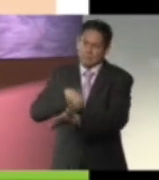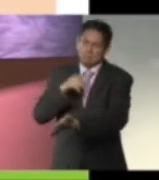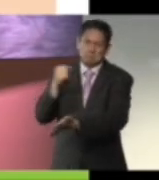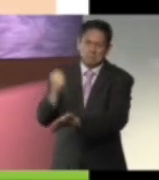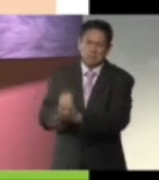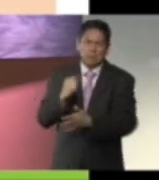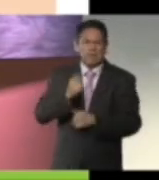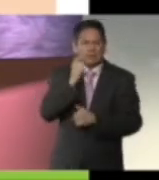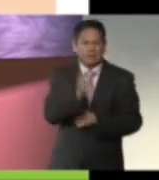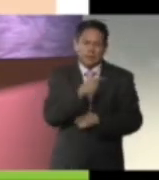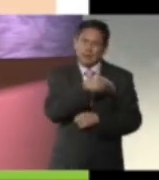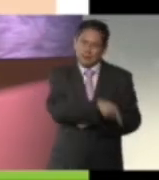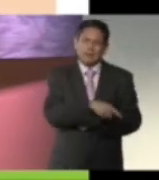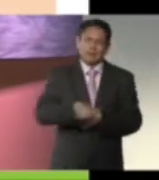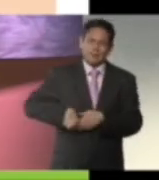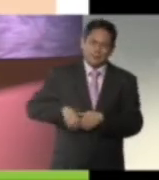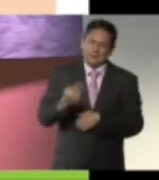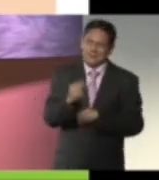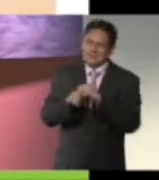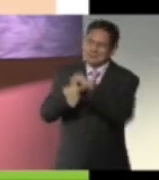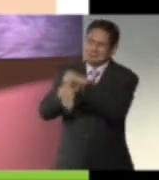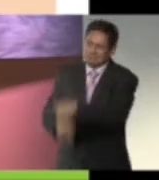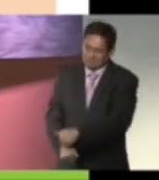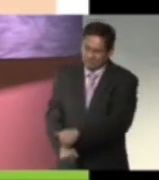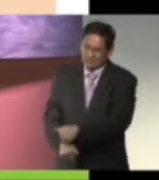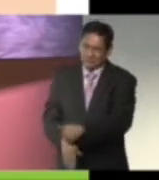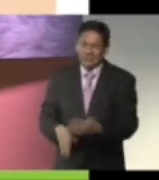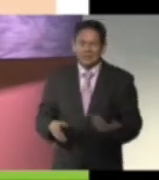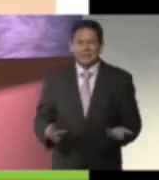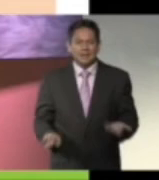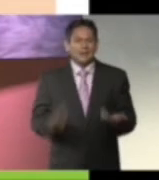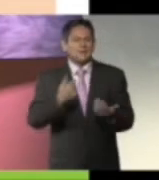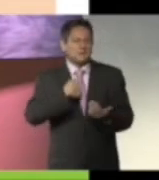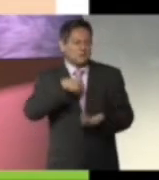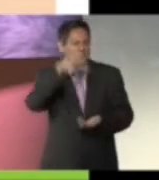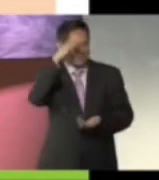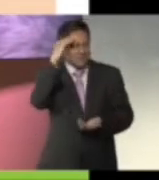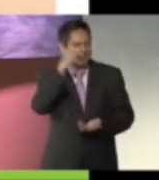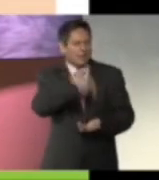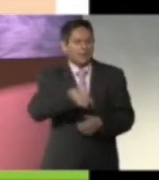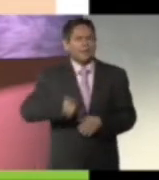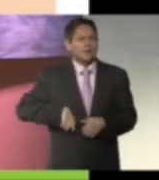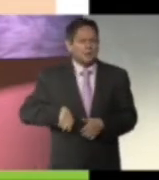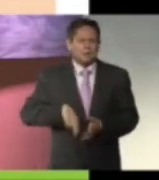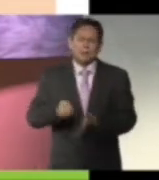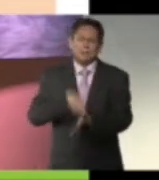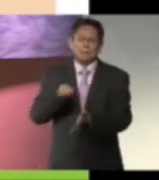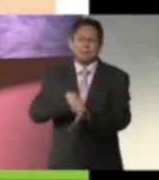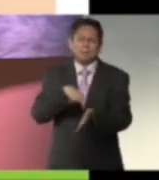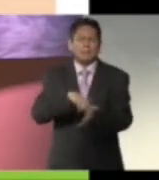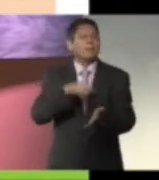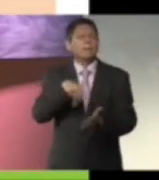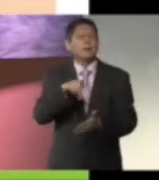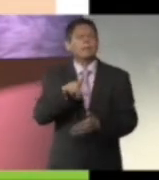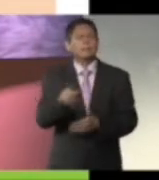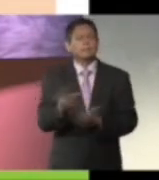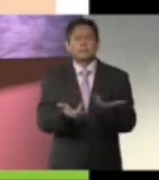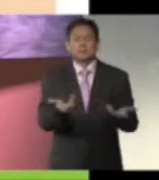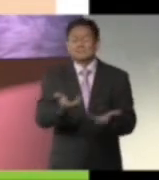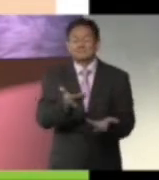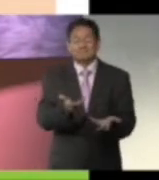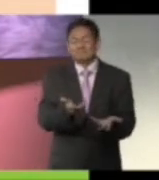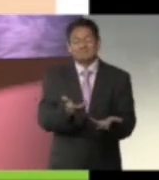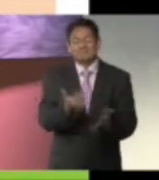cumplirlos. Yo siempre he dicho que tenemos buena mano y poco cumplimiento. Pero